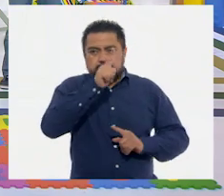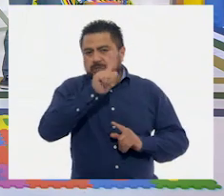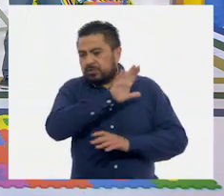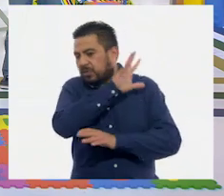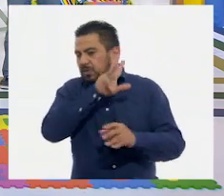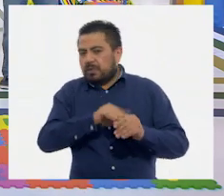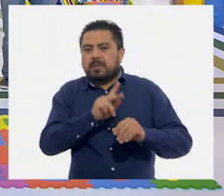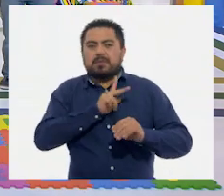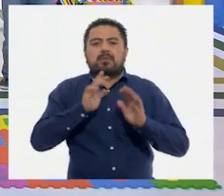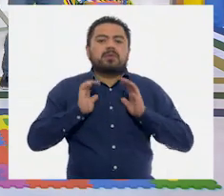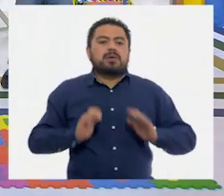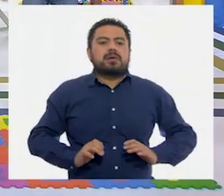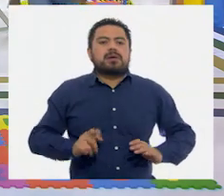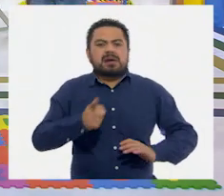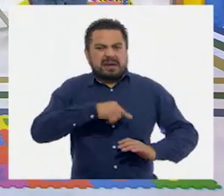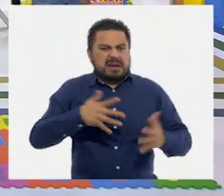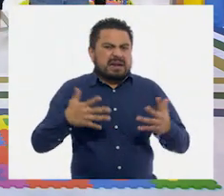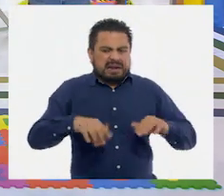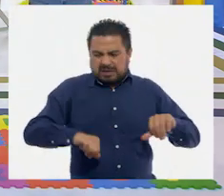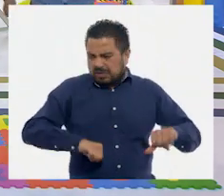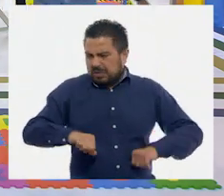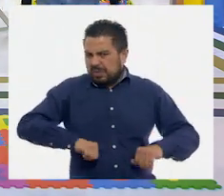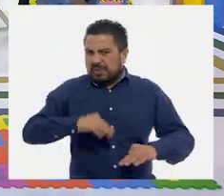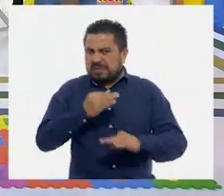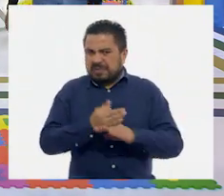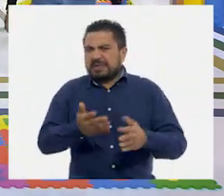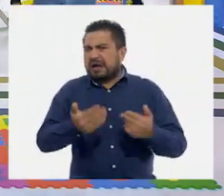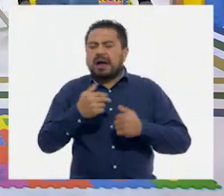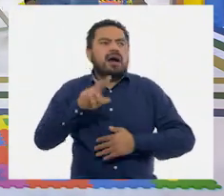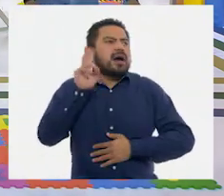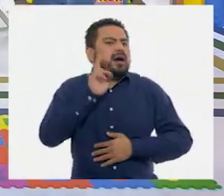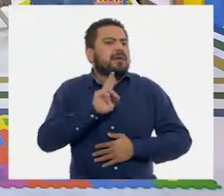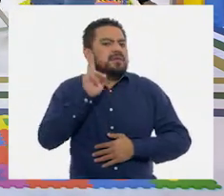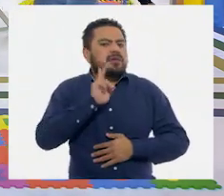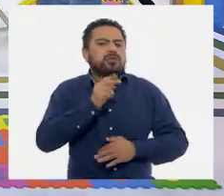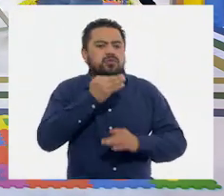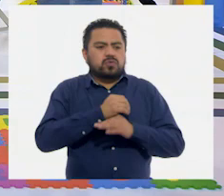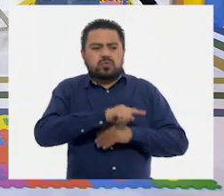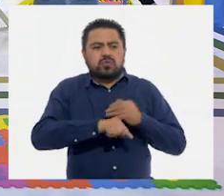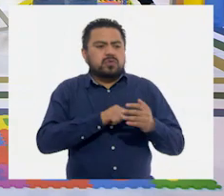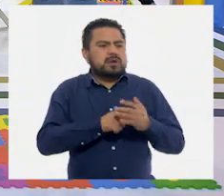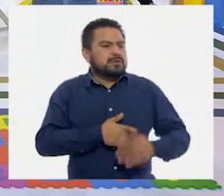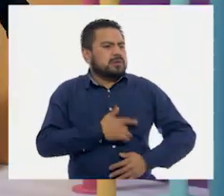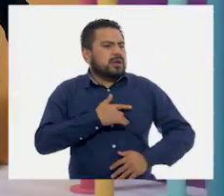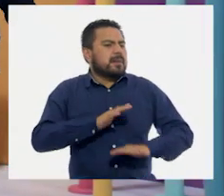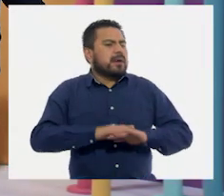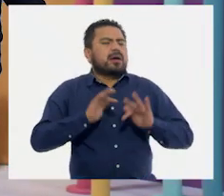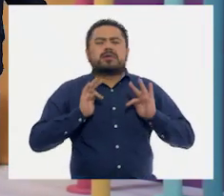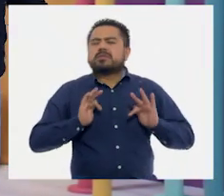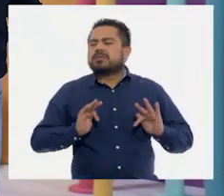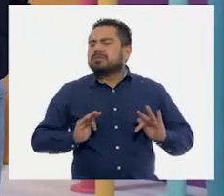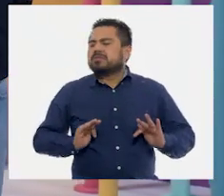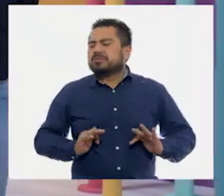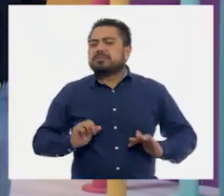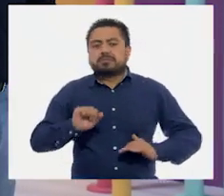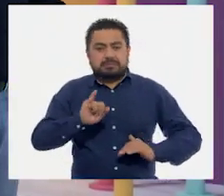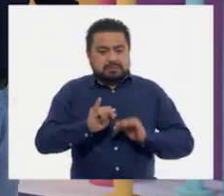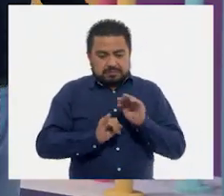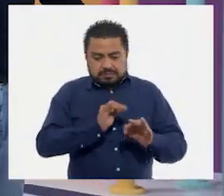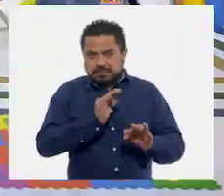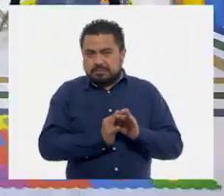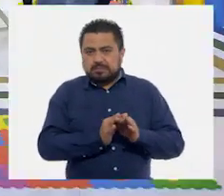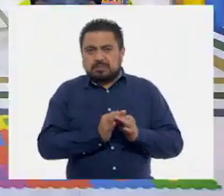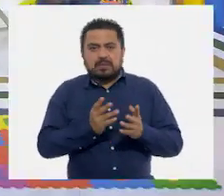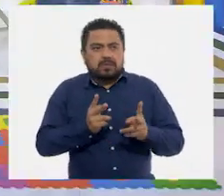nuestro cuerpo, vamos a hacerlo aquí, mira. A ver. Háganlo en un espacio donde se sientan cómodos. Sí. Listo,